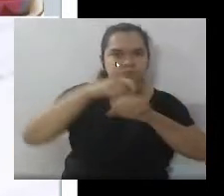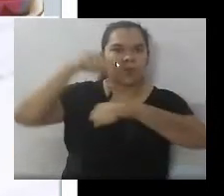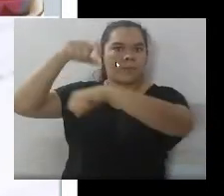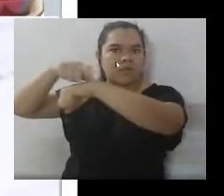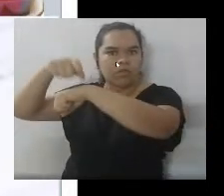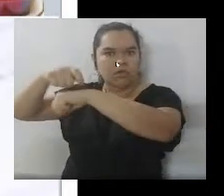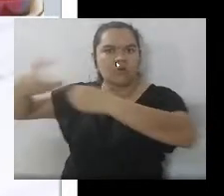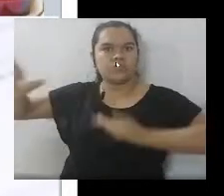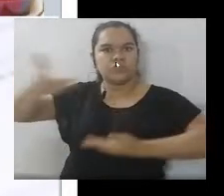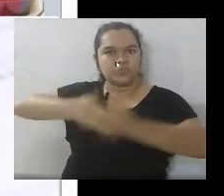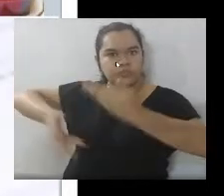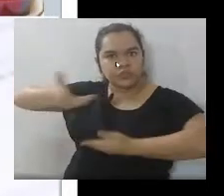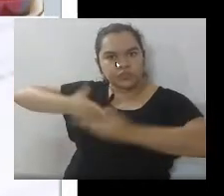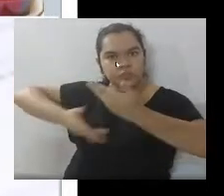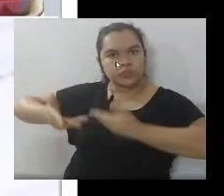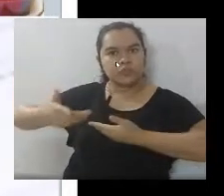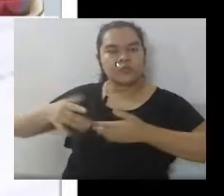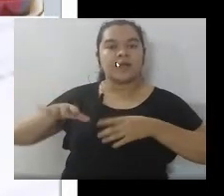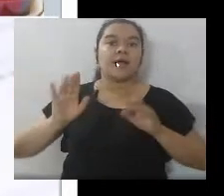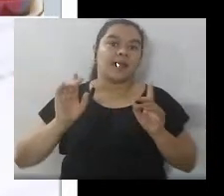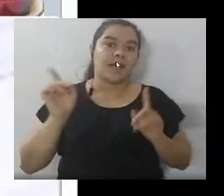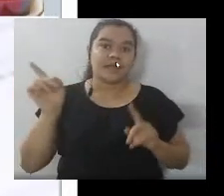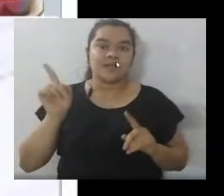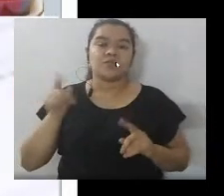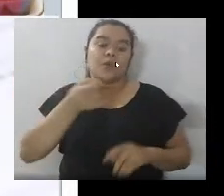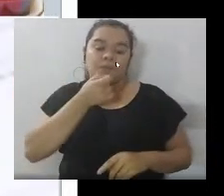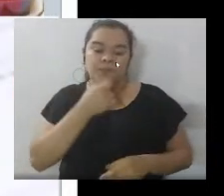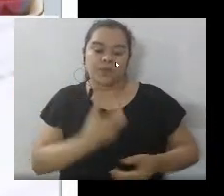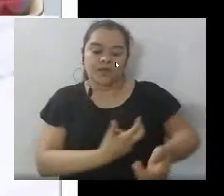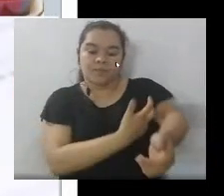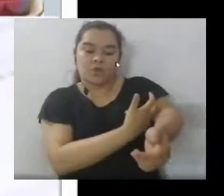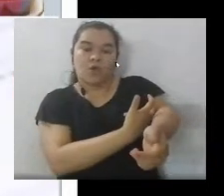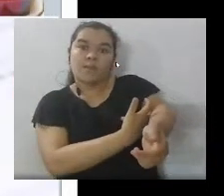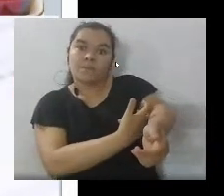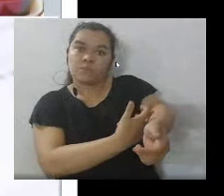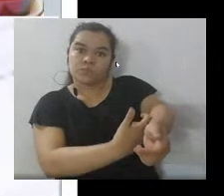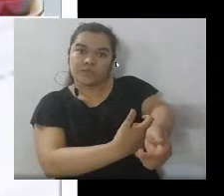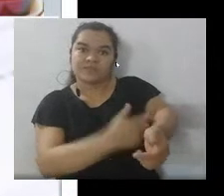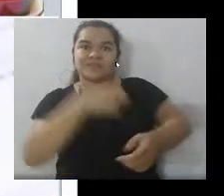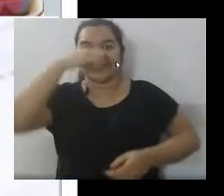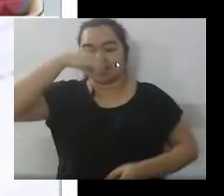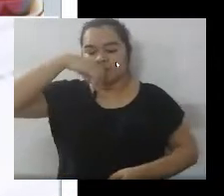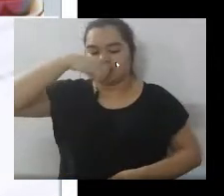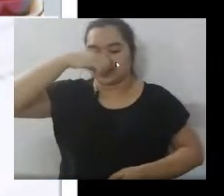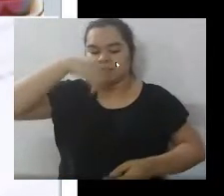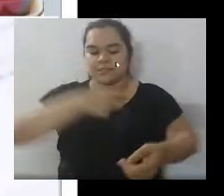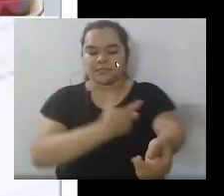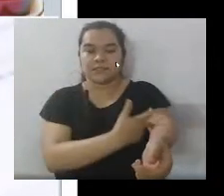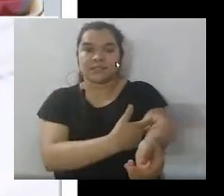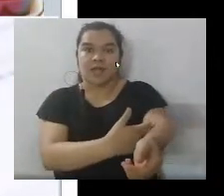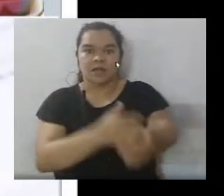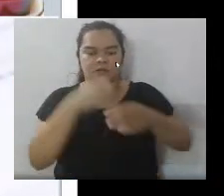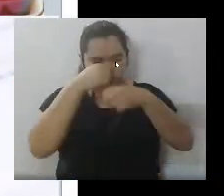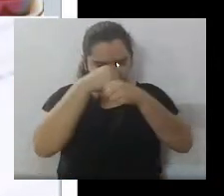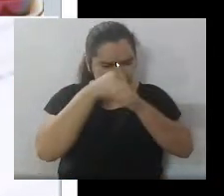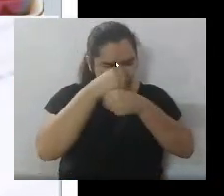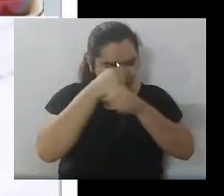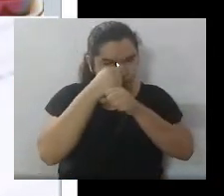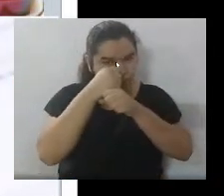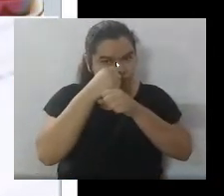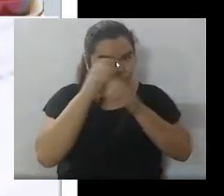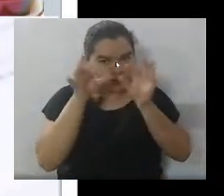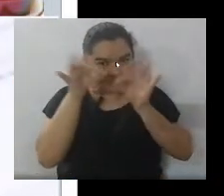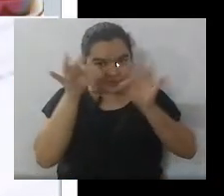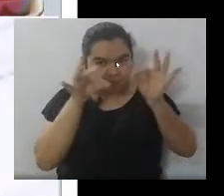de salud, que es la obtención de una muestra, ¿sí? De una muestra clínica, el análisis y a través